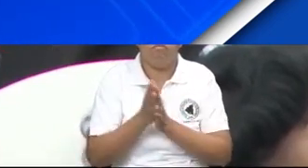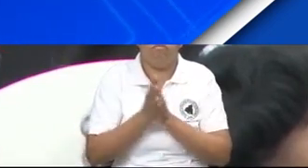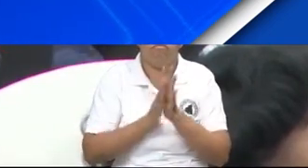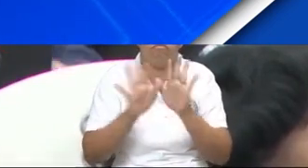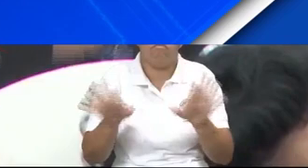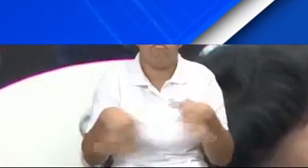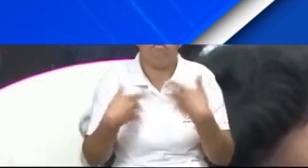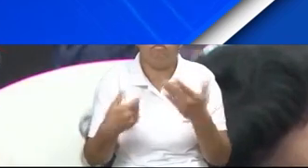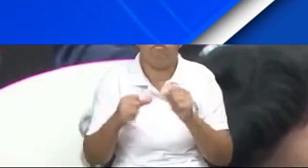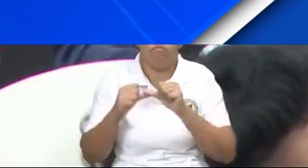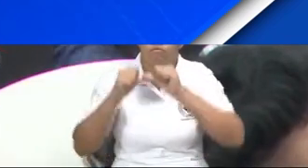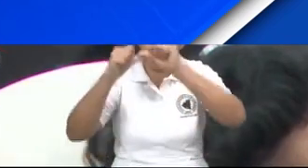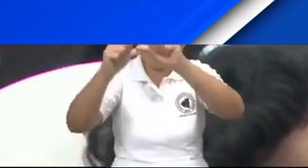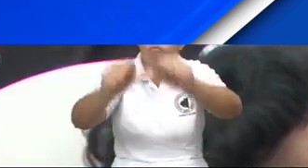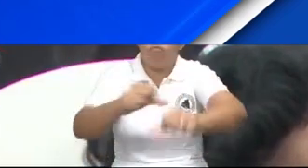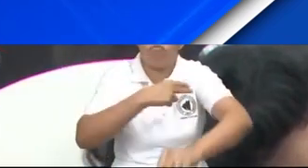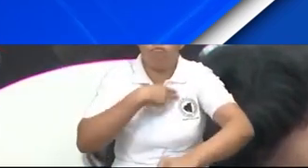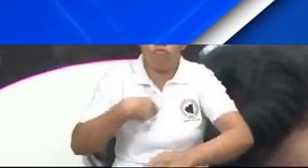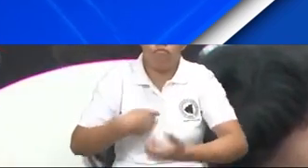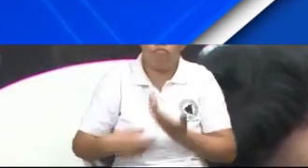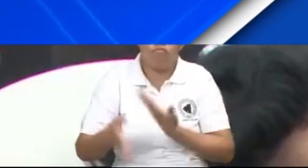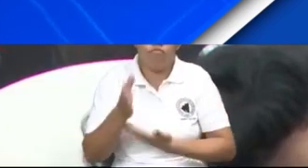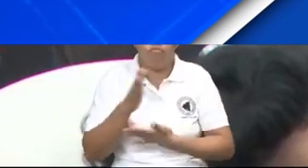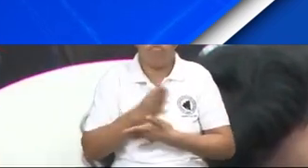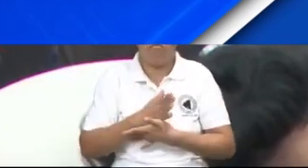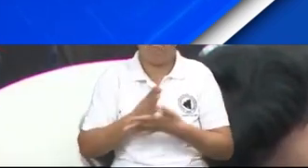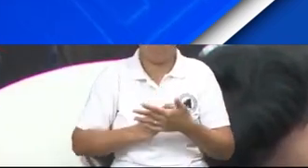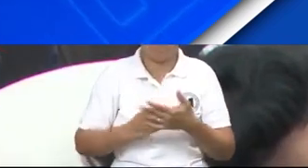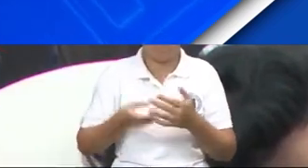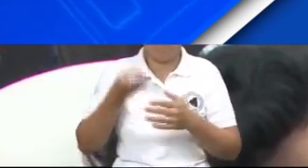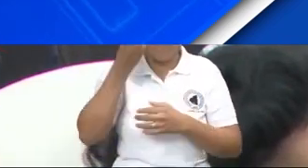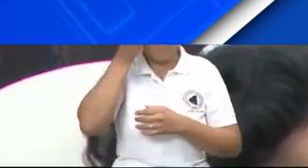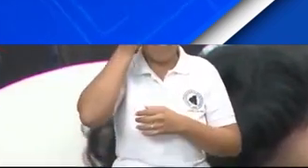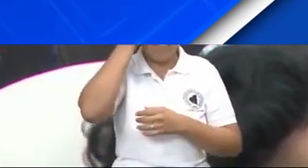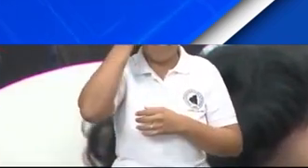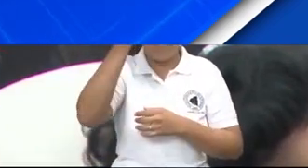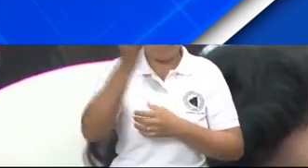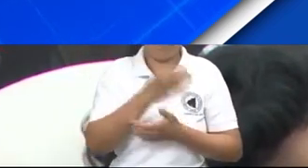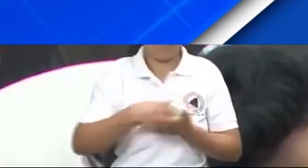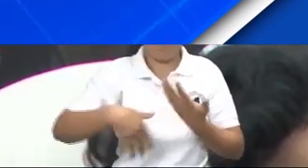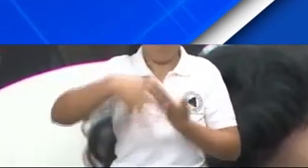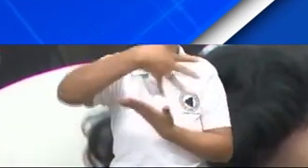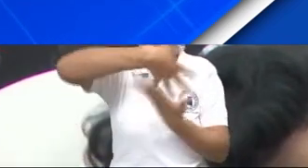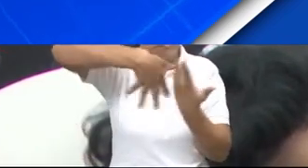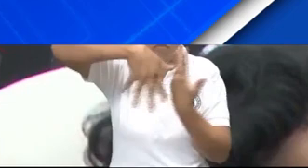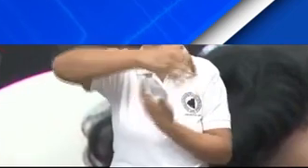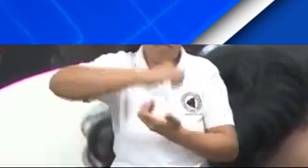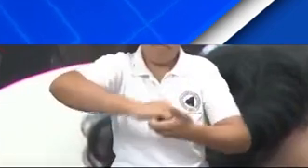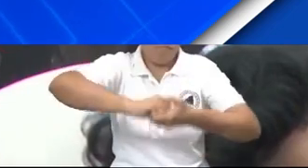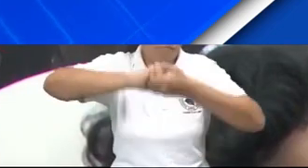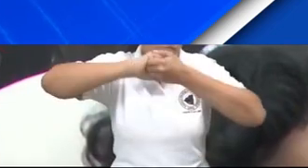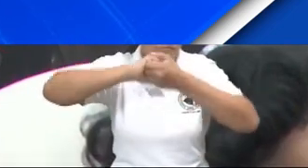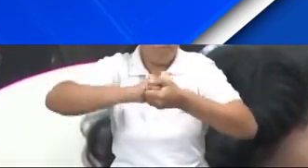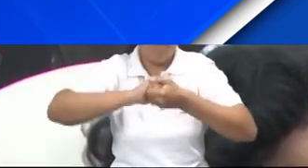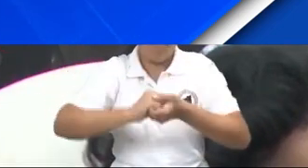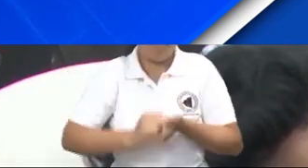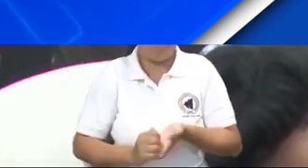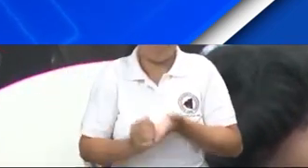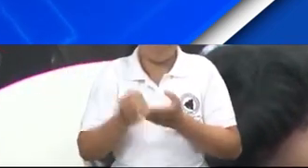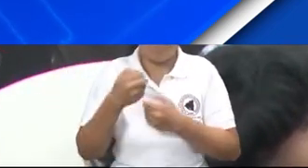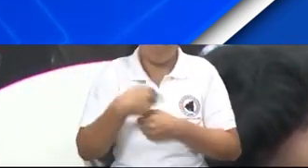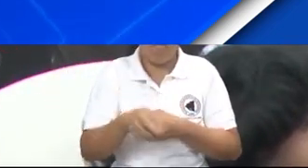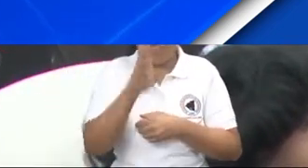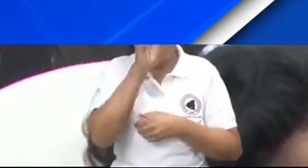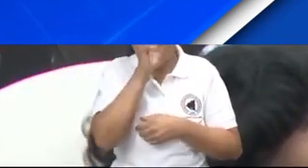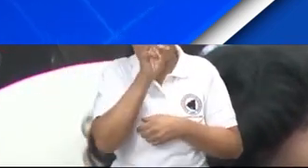para avanzar en su agenda de desarrollar relaciones amistosas en el marco